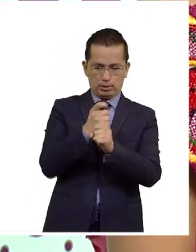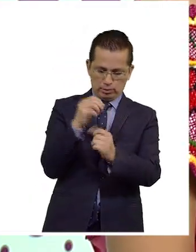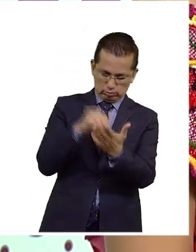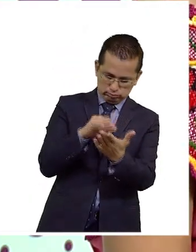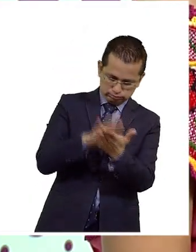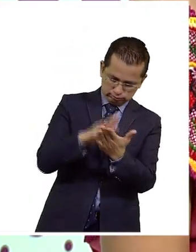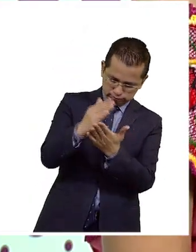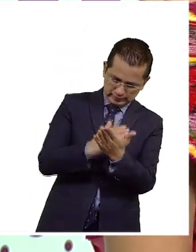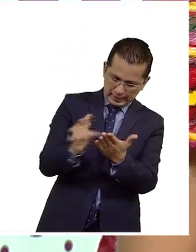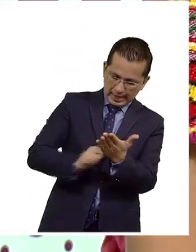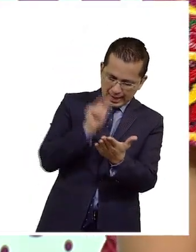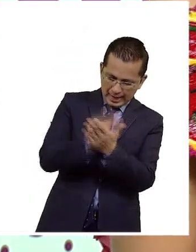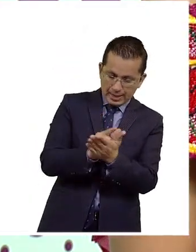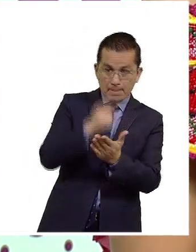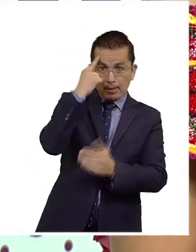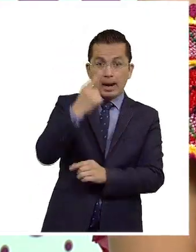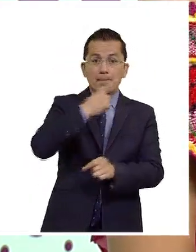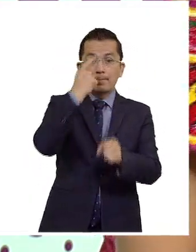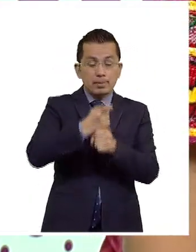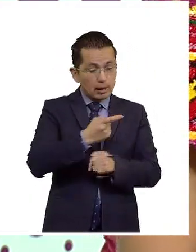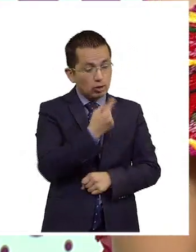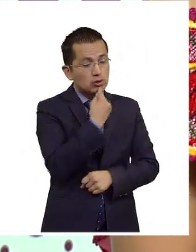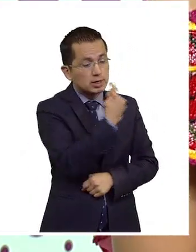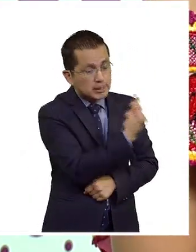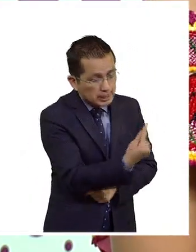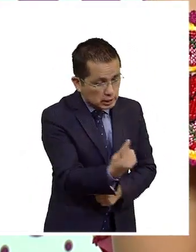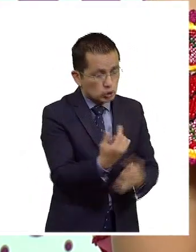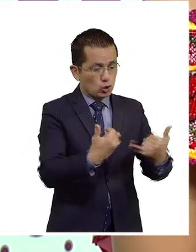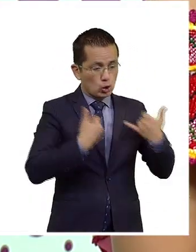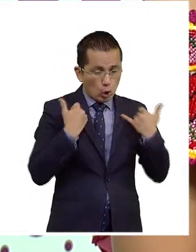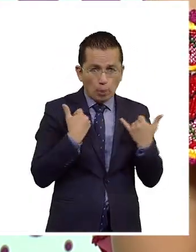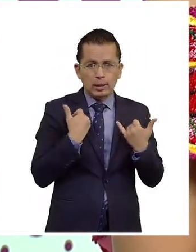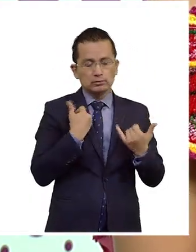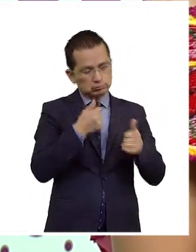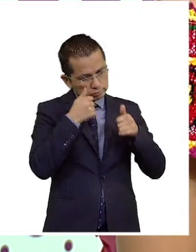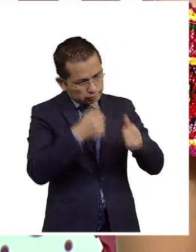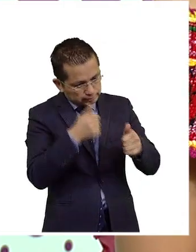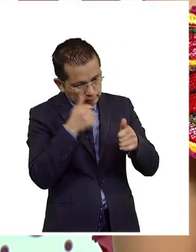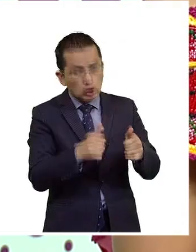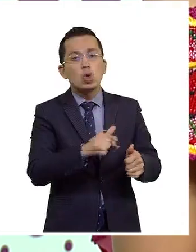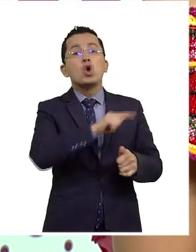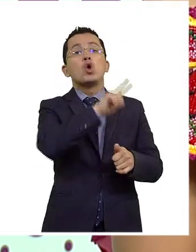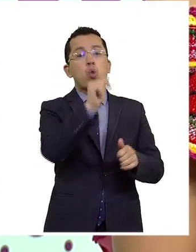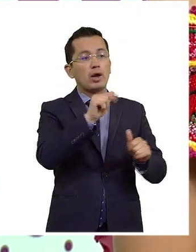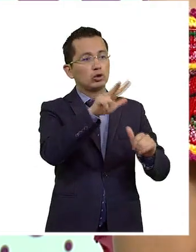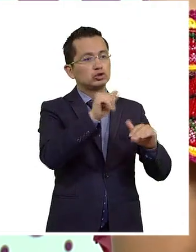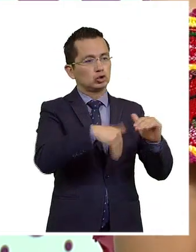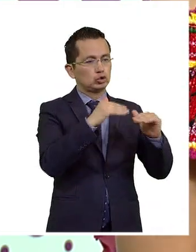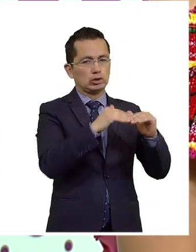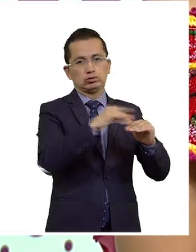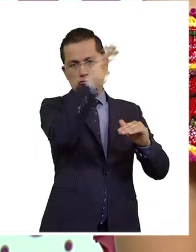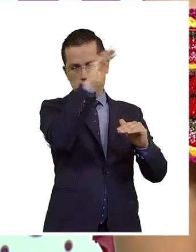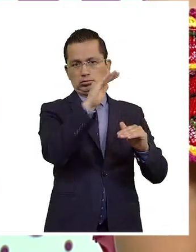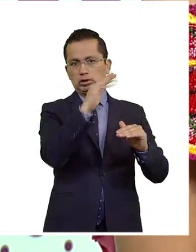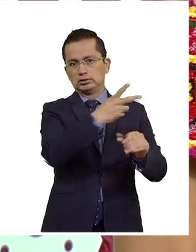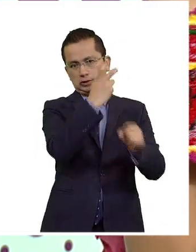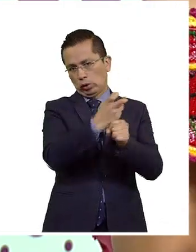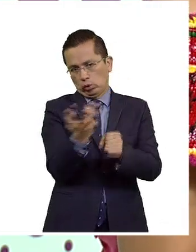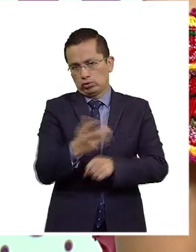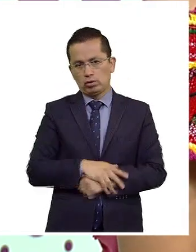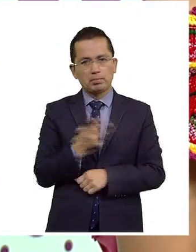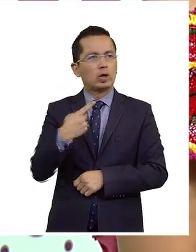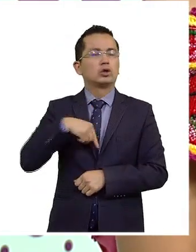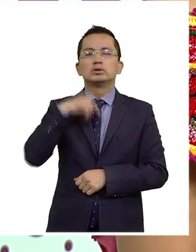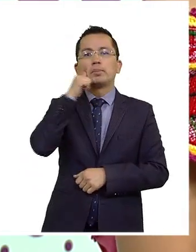niñas, niños y adolescentes y luego a las personas mayores de 18 años. Pero la entendemos al revés, ¿no? Claro. Eso